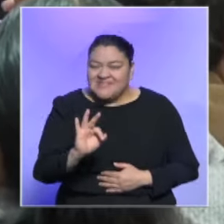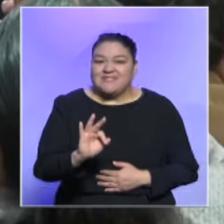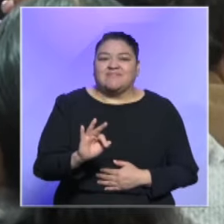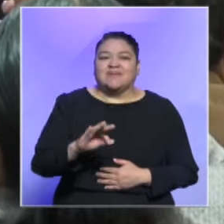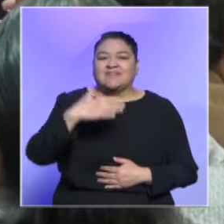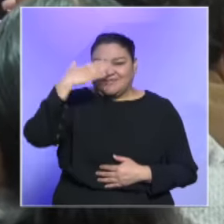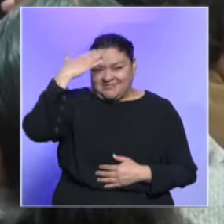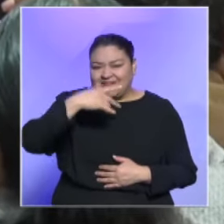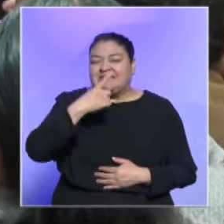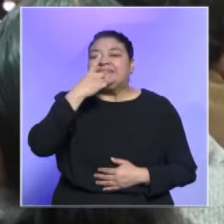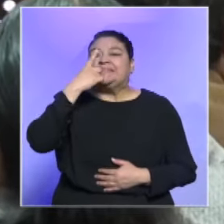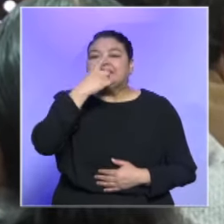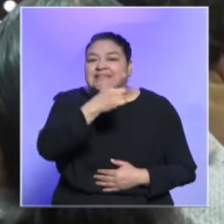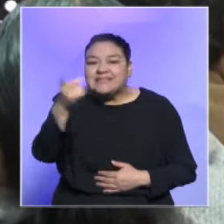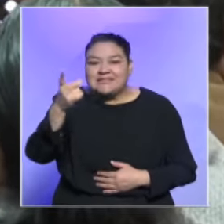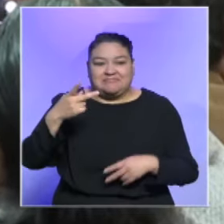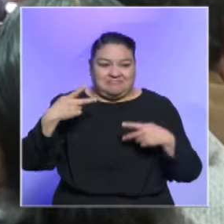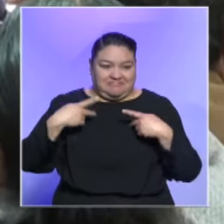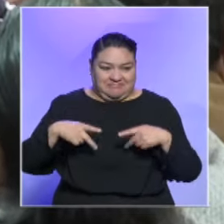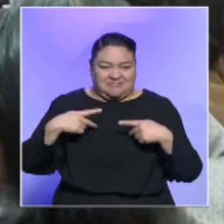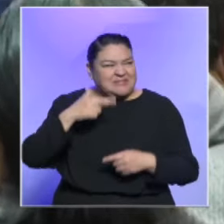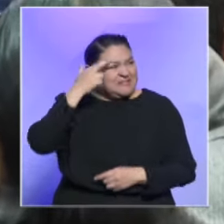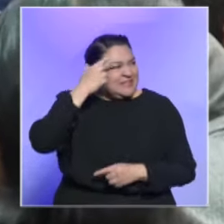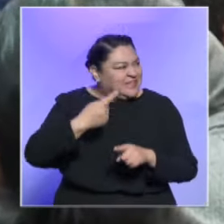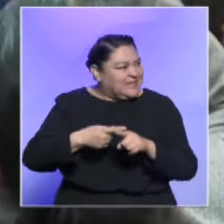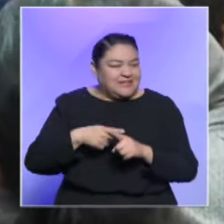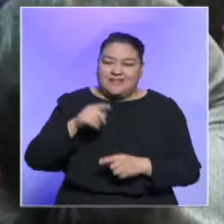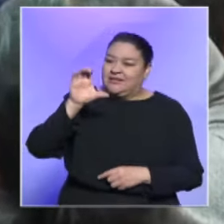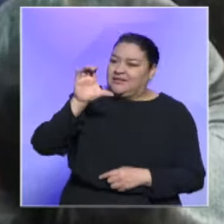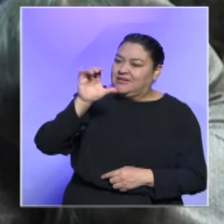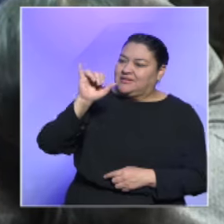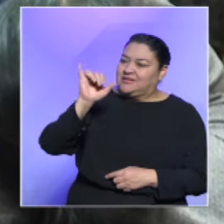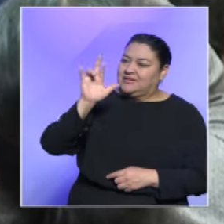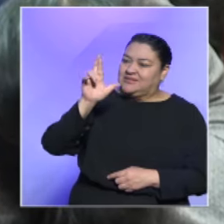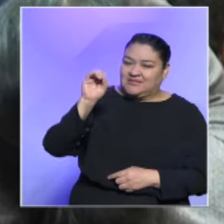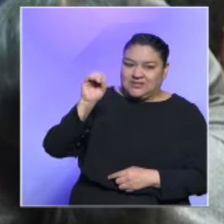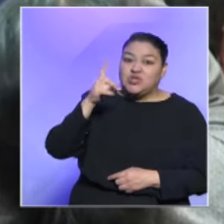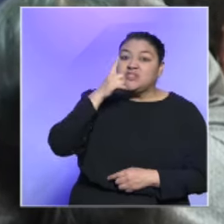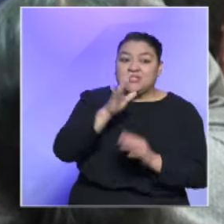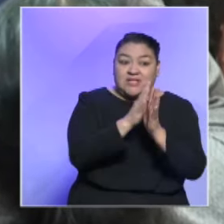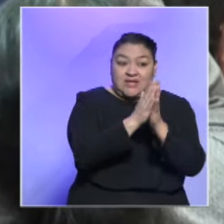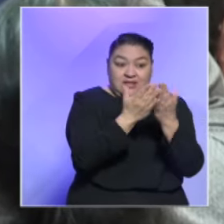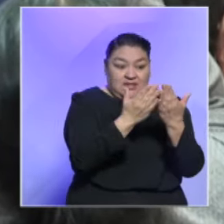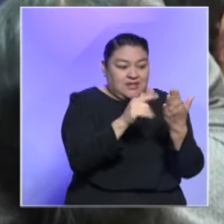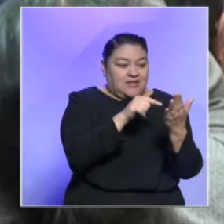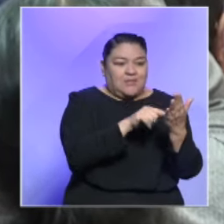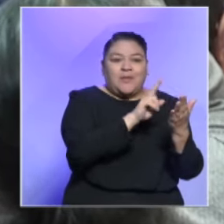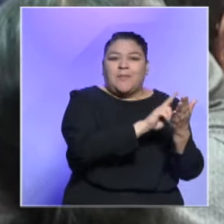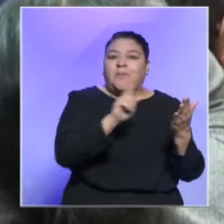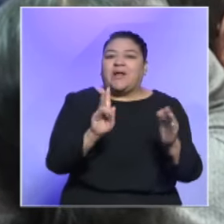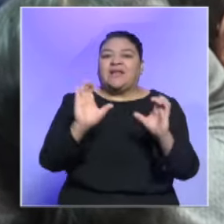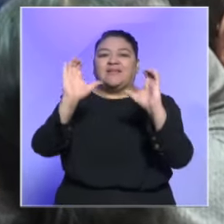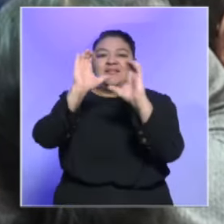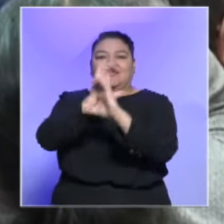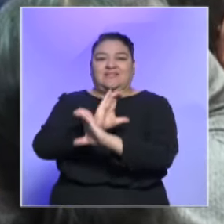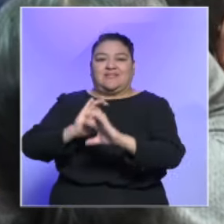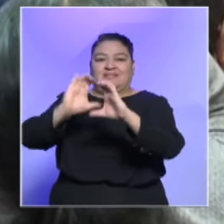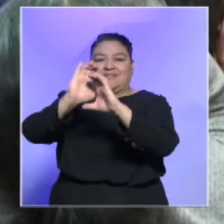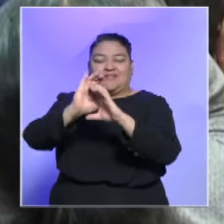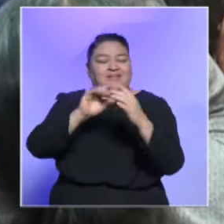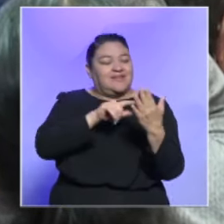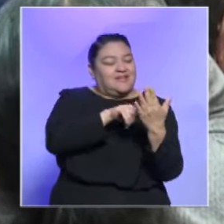Dicen que, lo dijo alguna vez Silvio Rodríguez, que un libro es como una canción, puede cambiarte la